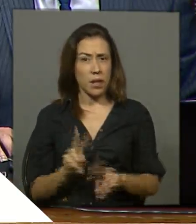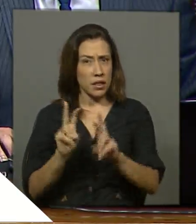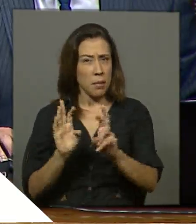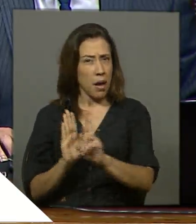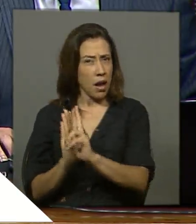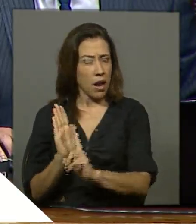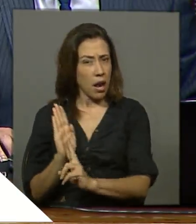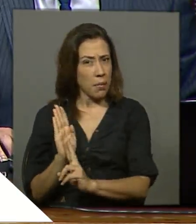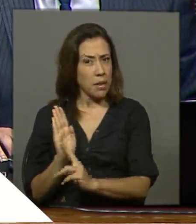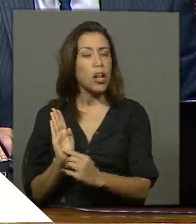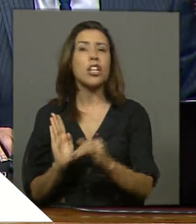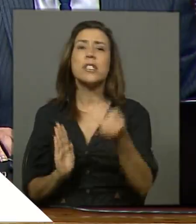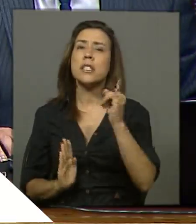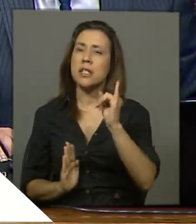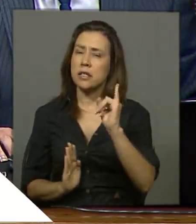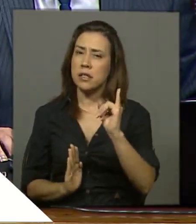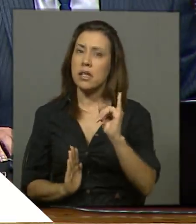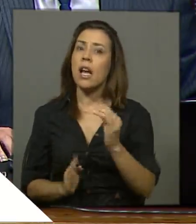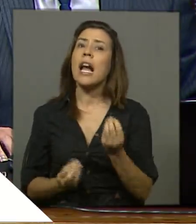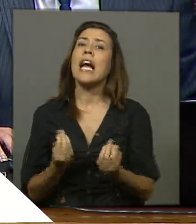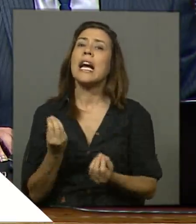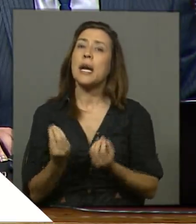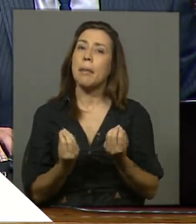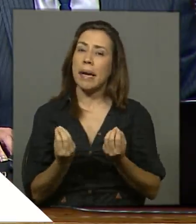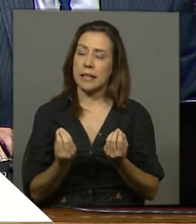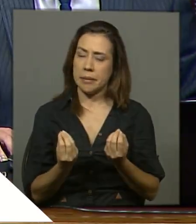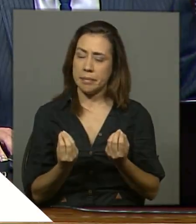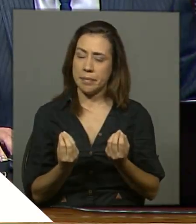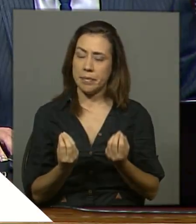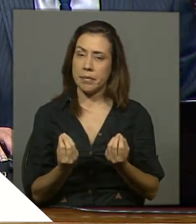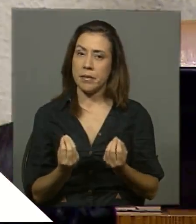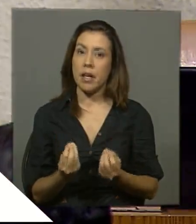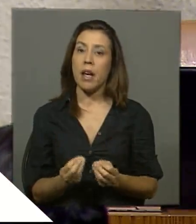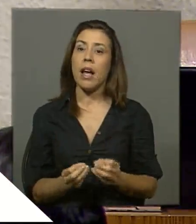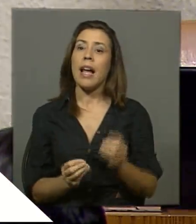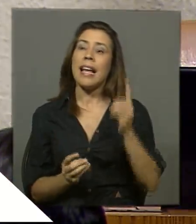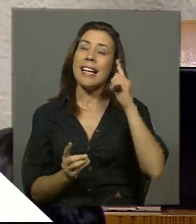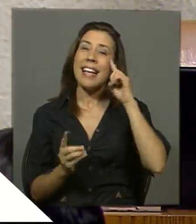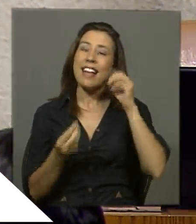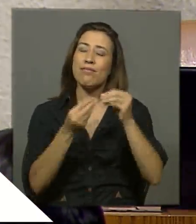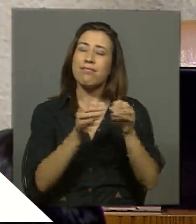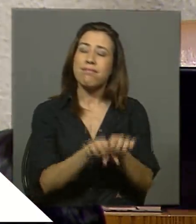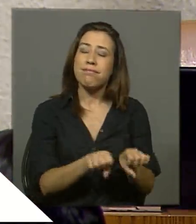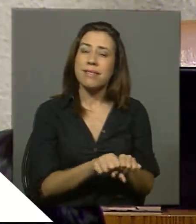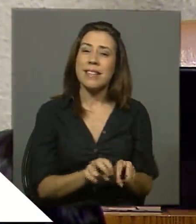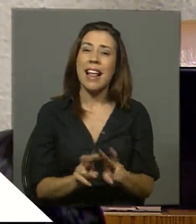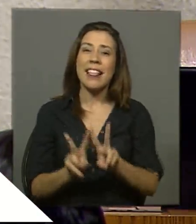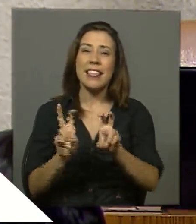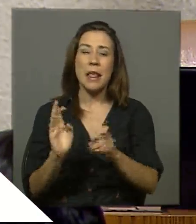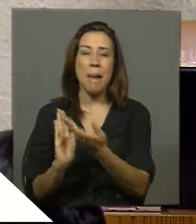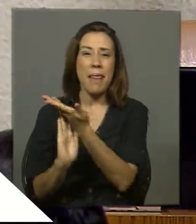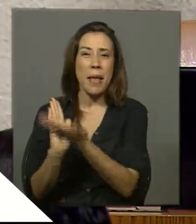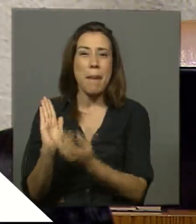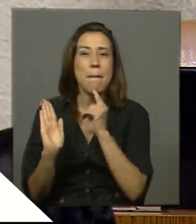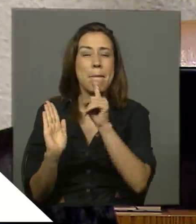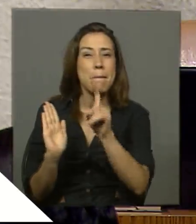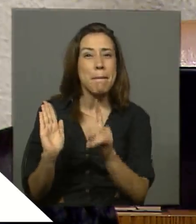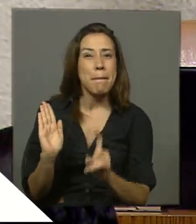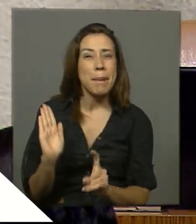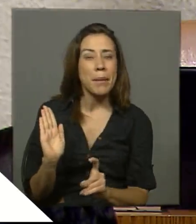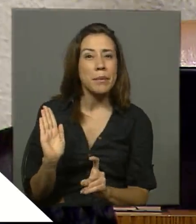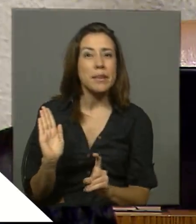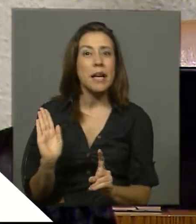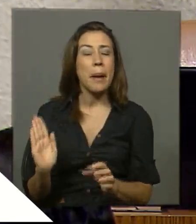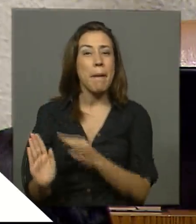reglamento entiend sí un tema de reglamento presidente lo que ocurre es lo siguiente quien Define el temario respecto del cual el